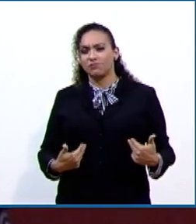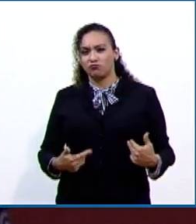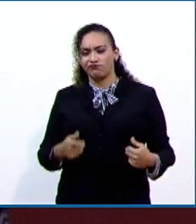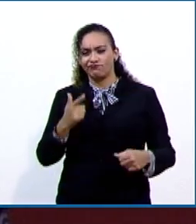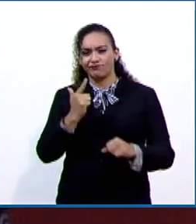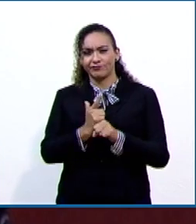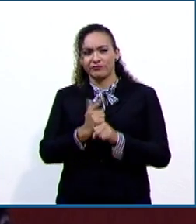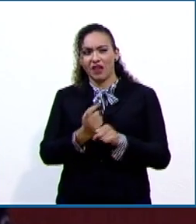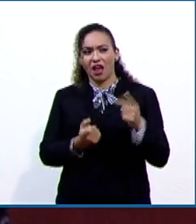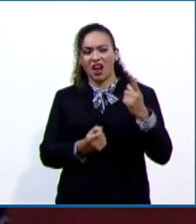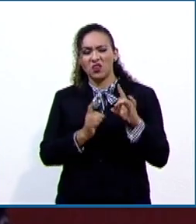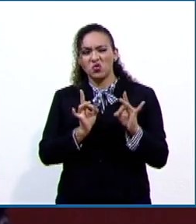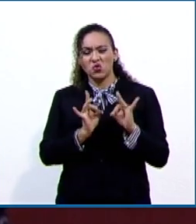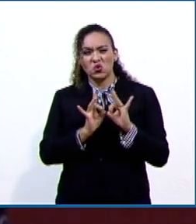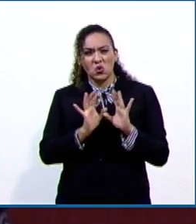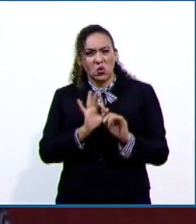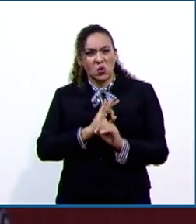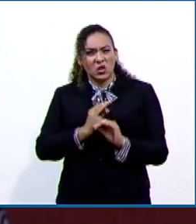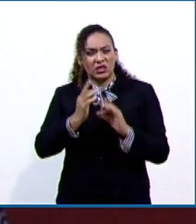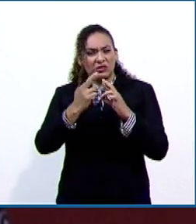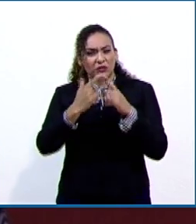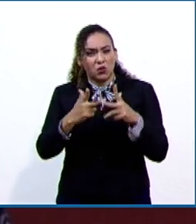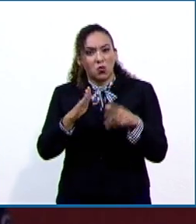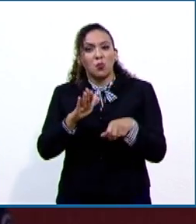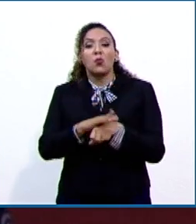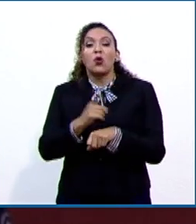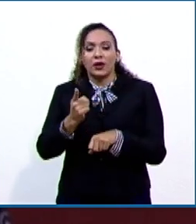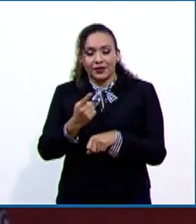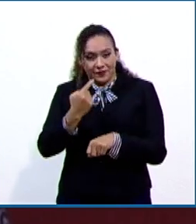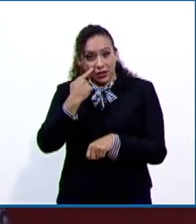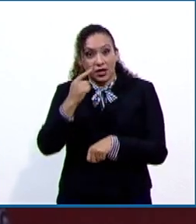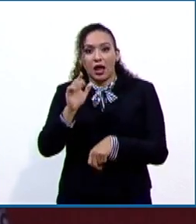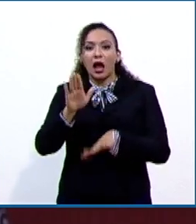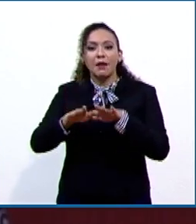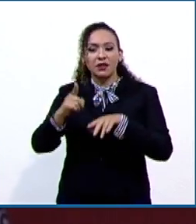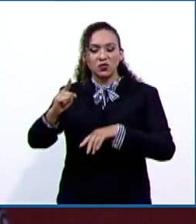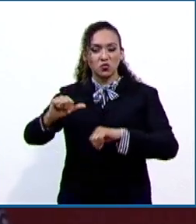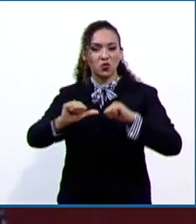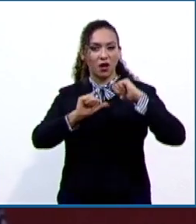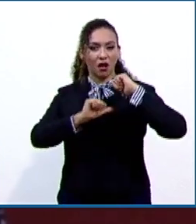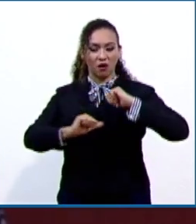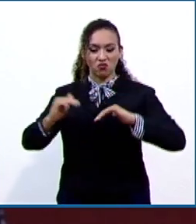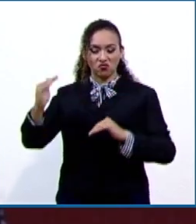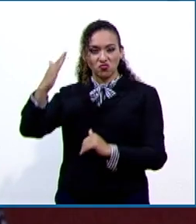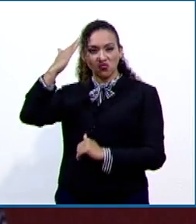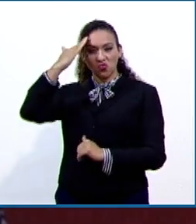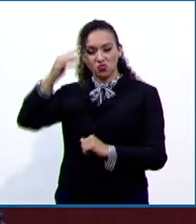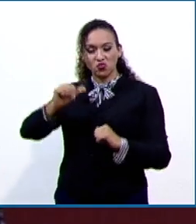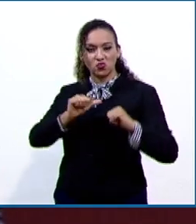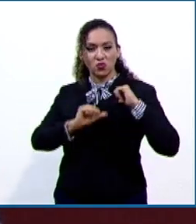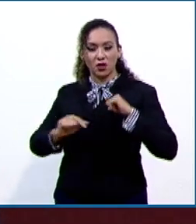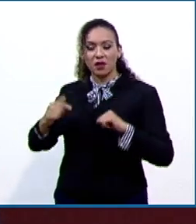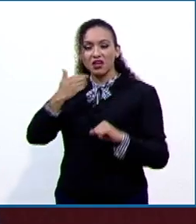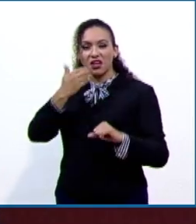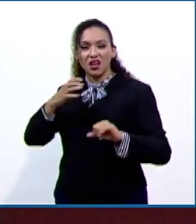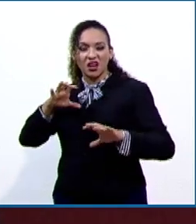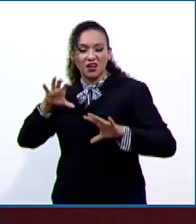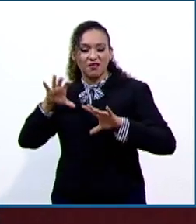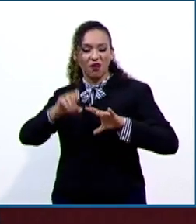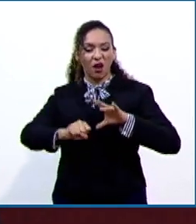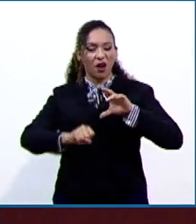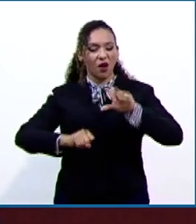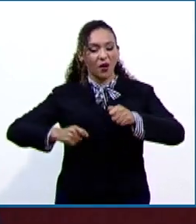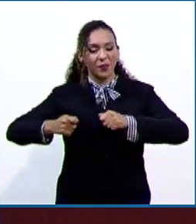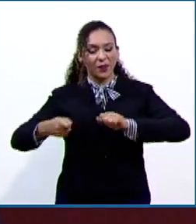riesgo cuando el poder de cualquier tipo no puede ser contenido, frenado